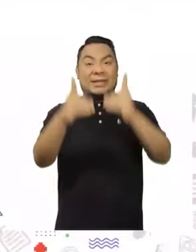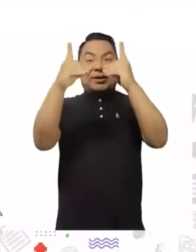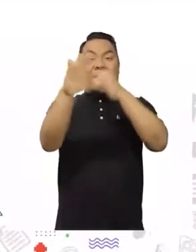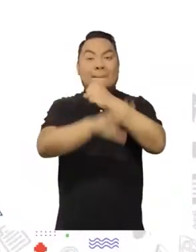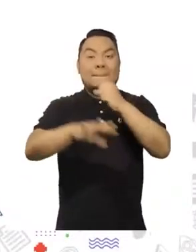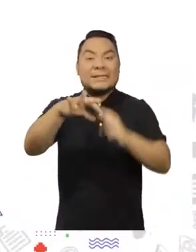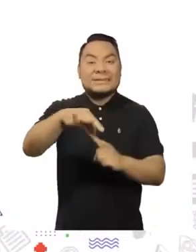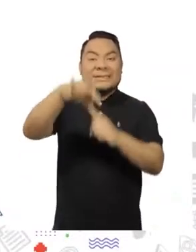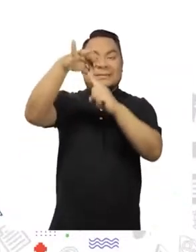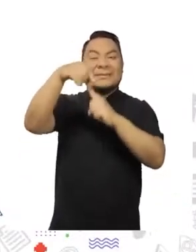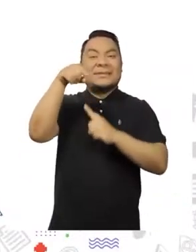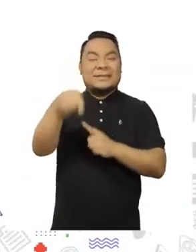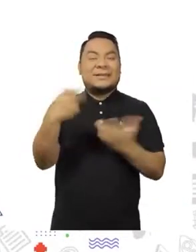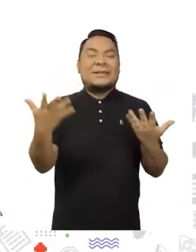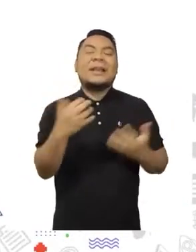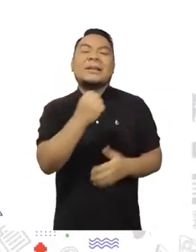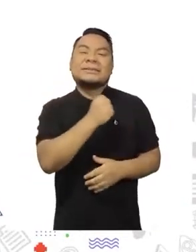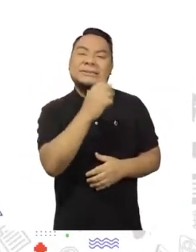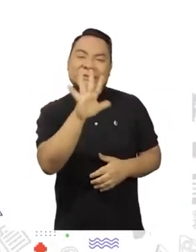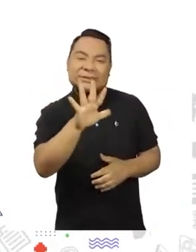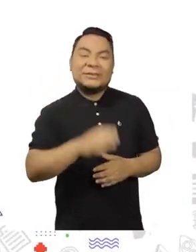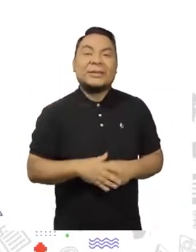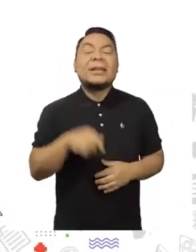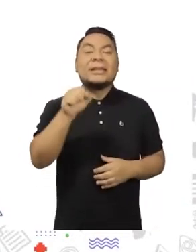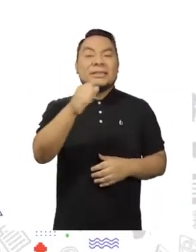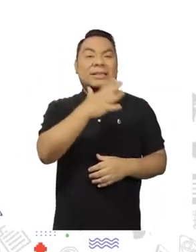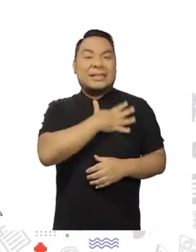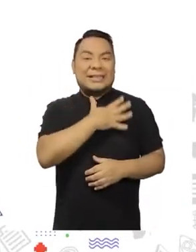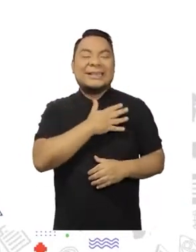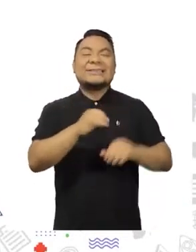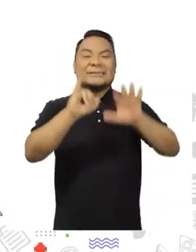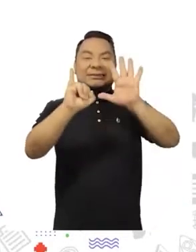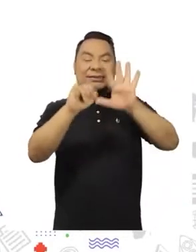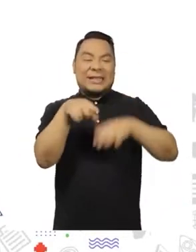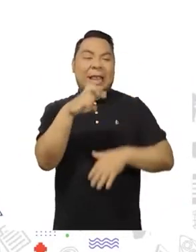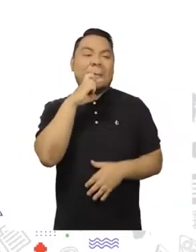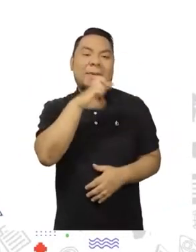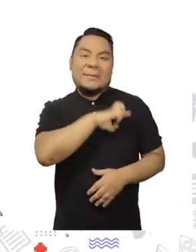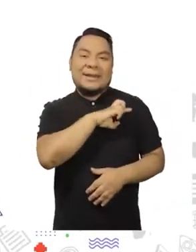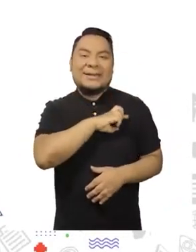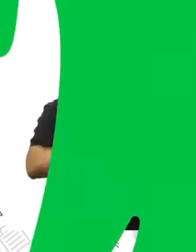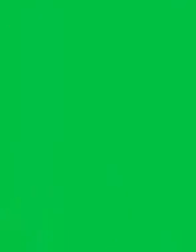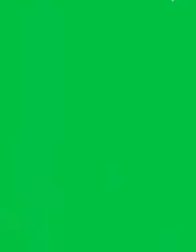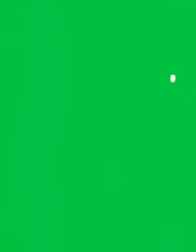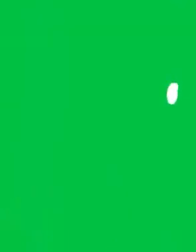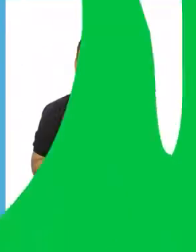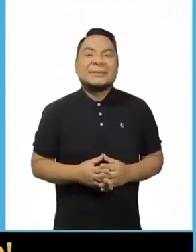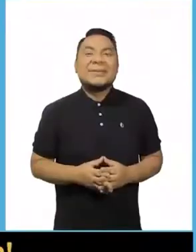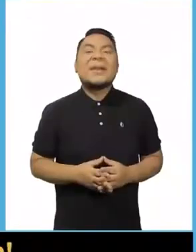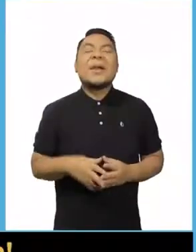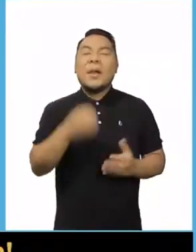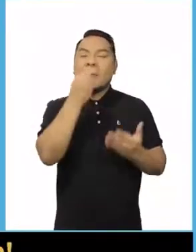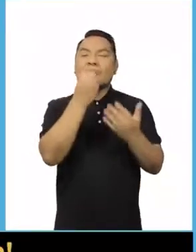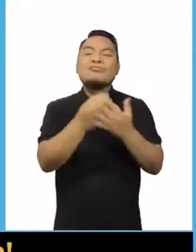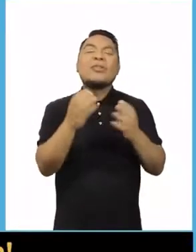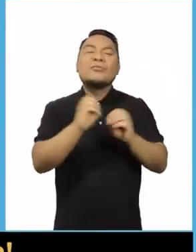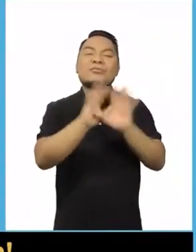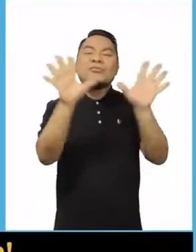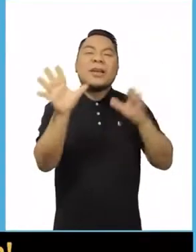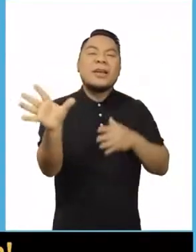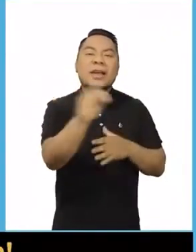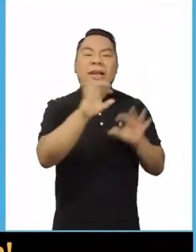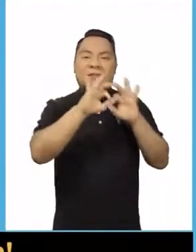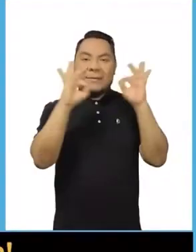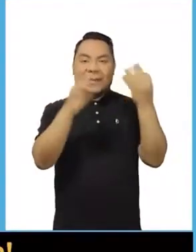Educación Básica Especial, ciclo 5, quinto y sexto grado de primaria. Muy buenos